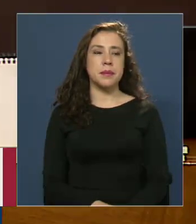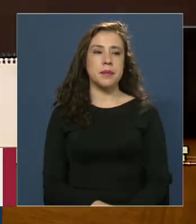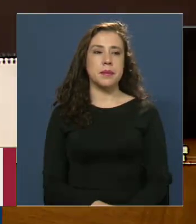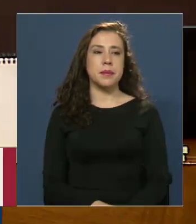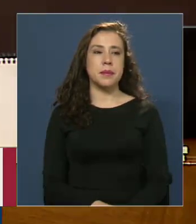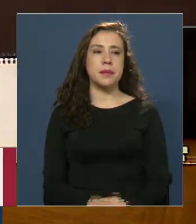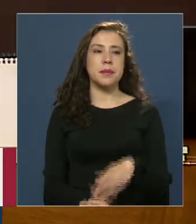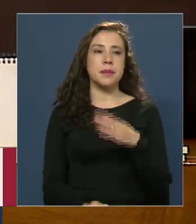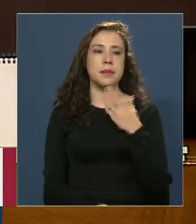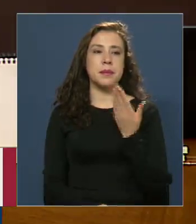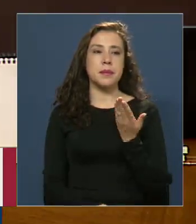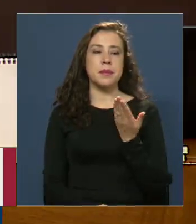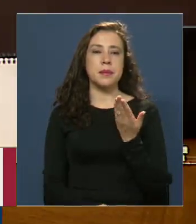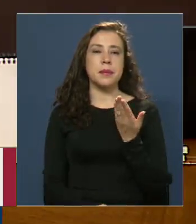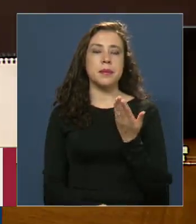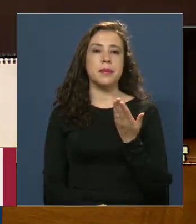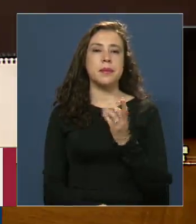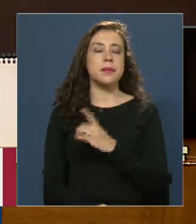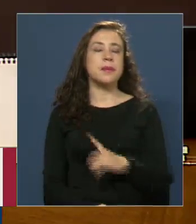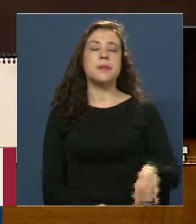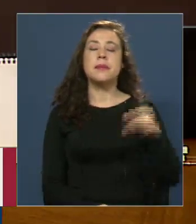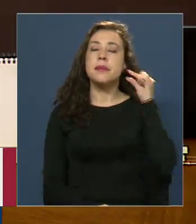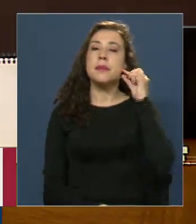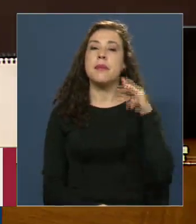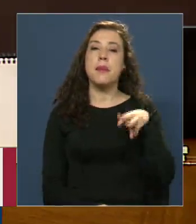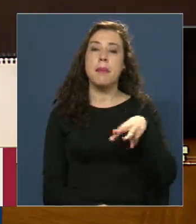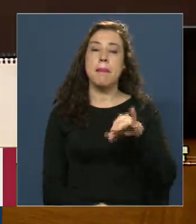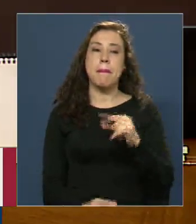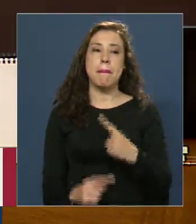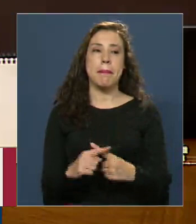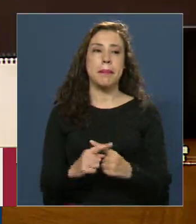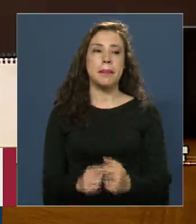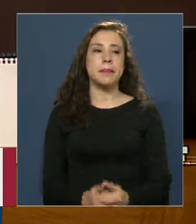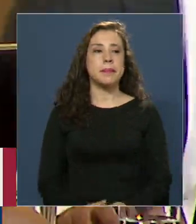a la honorable diputada doña Claudia Meis Jiménez.